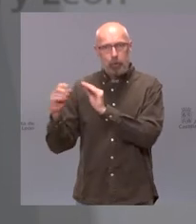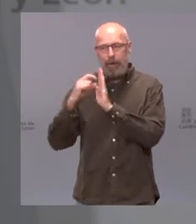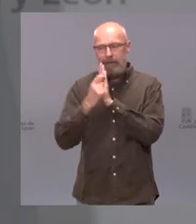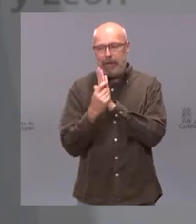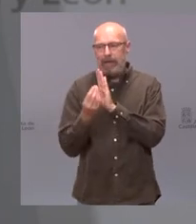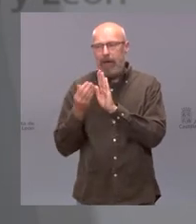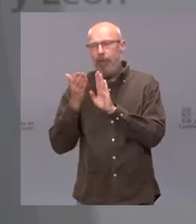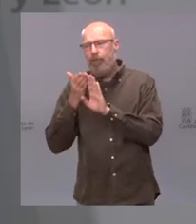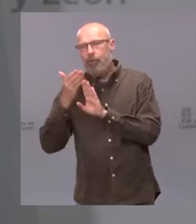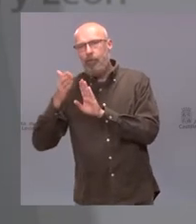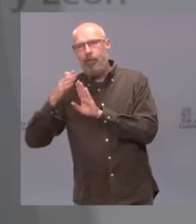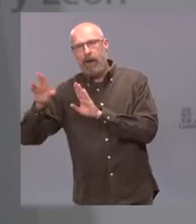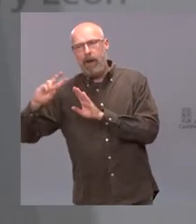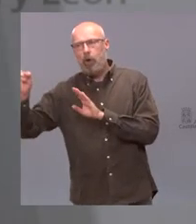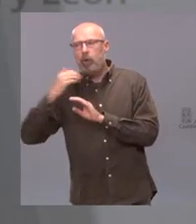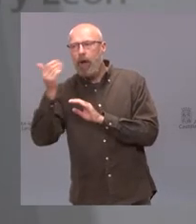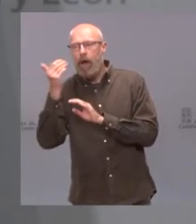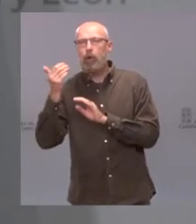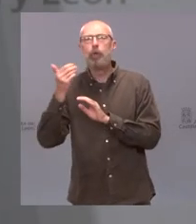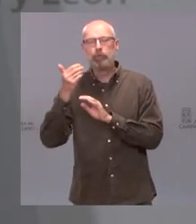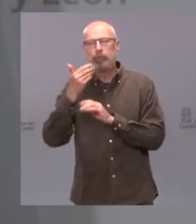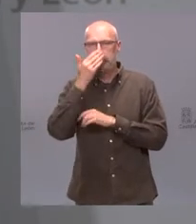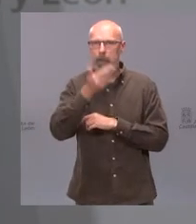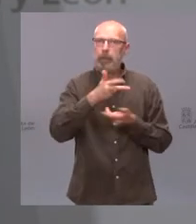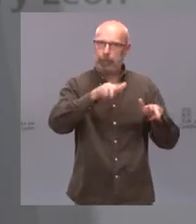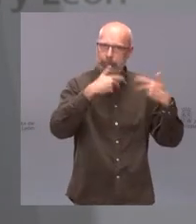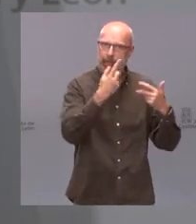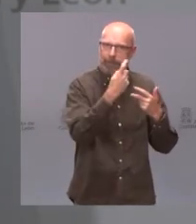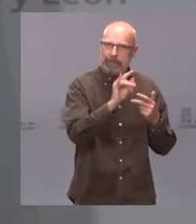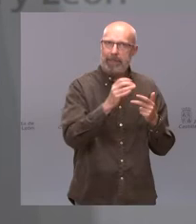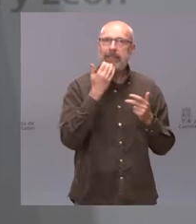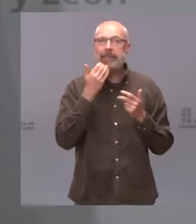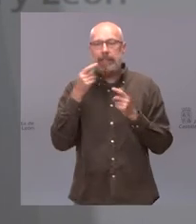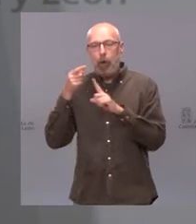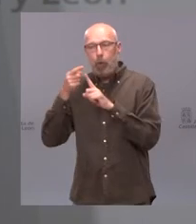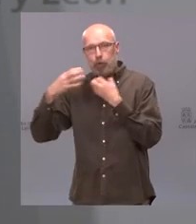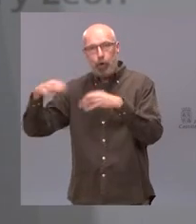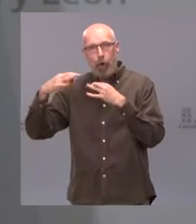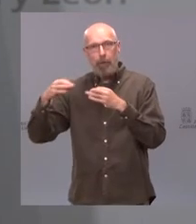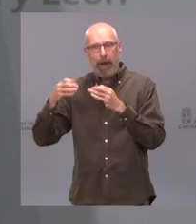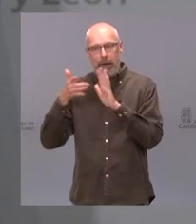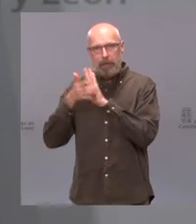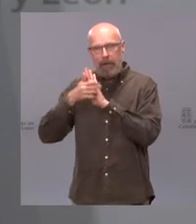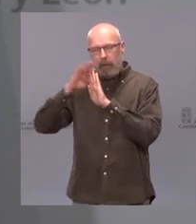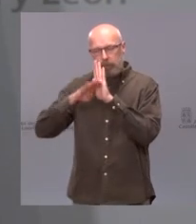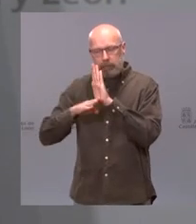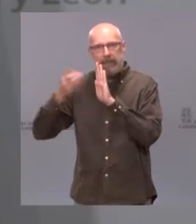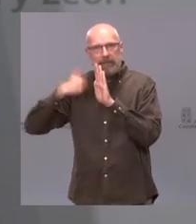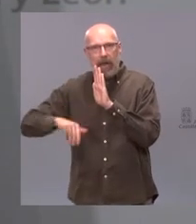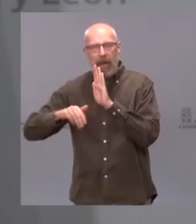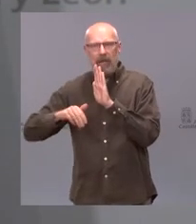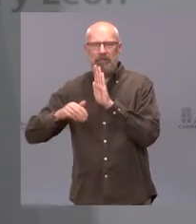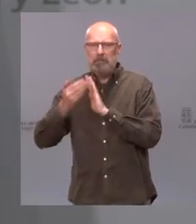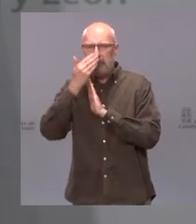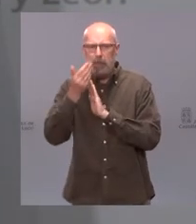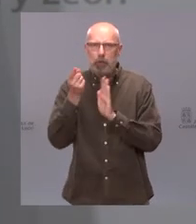pedir consentimiento informado para aquello que no está en la indicación normal de uso. No tiene mucho sentido que